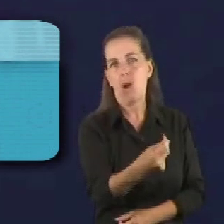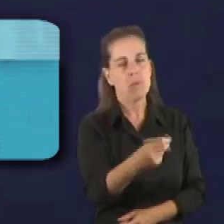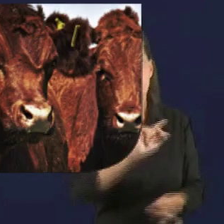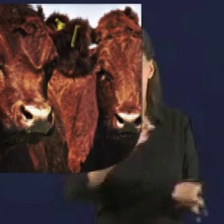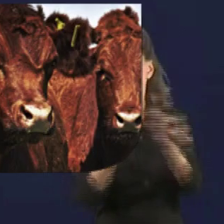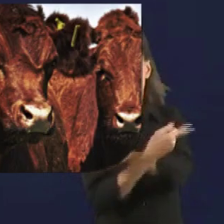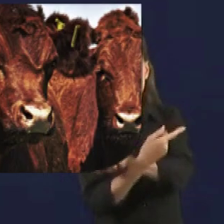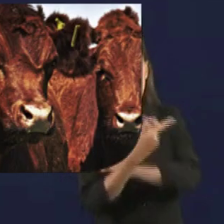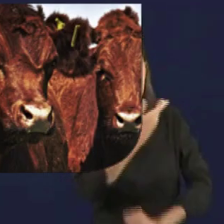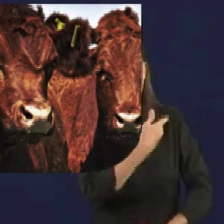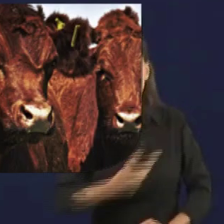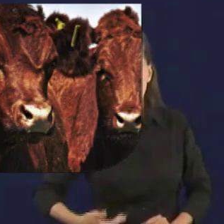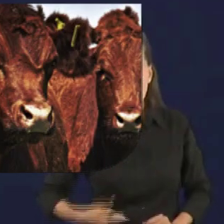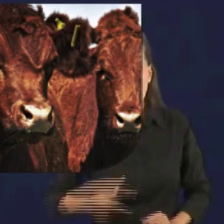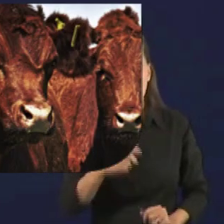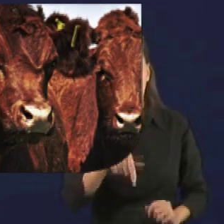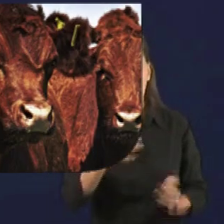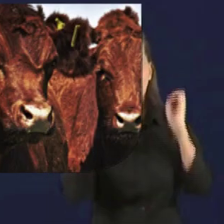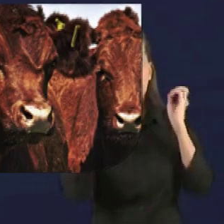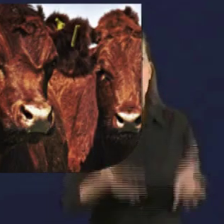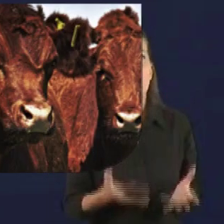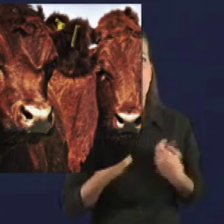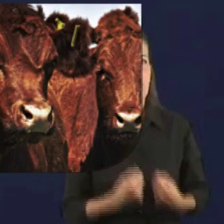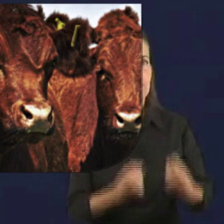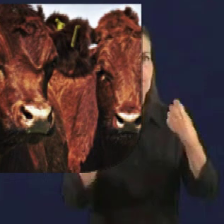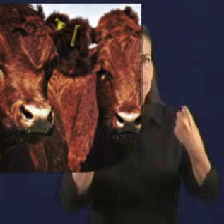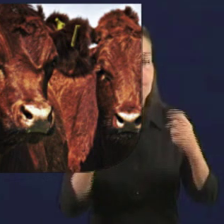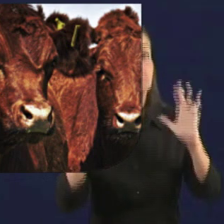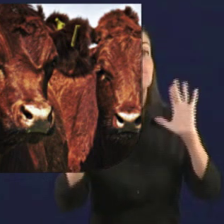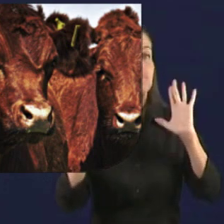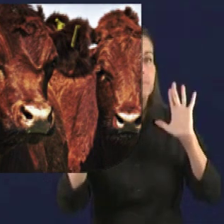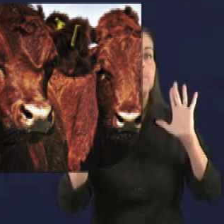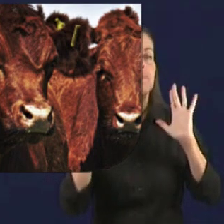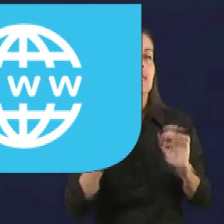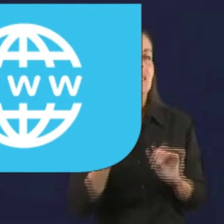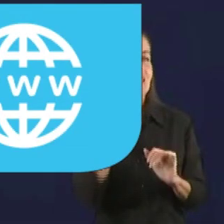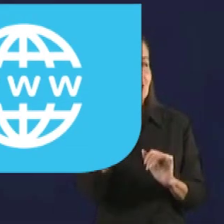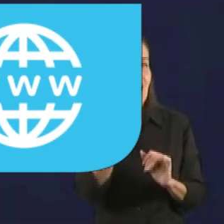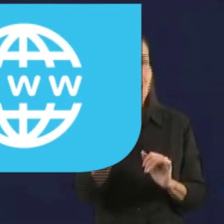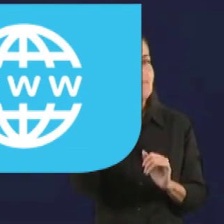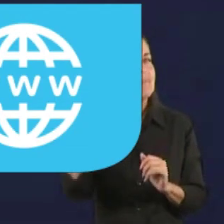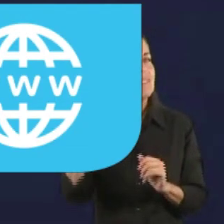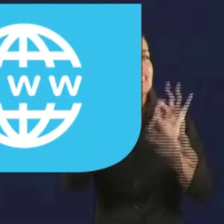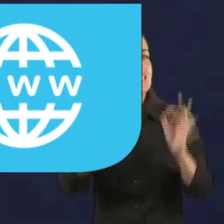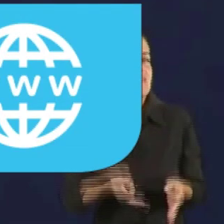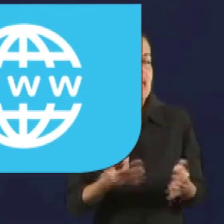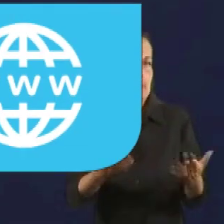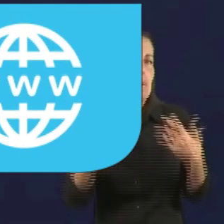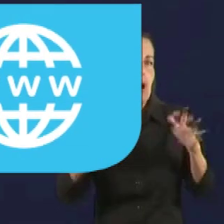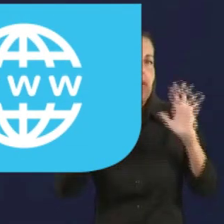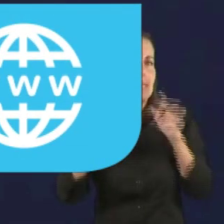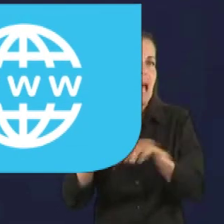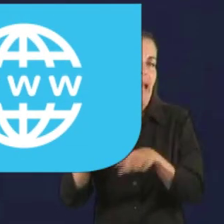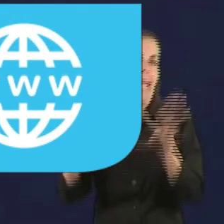Creo que el gobierno ha salido fortalecido porque una de las posibilidades era efectivamente que ocurra lo